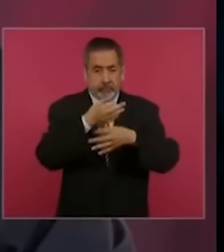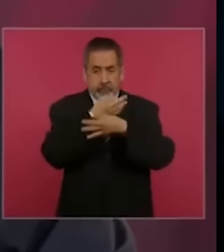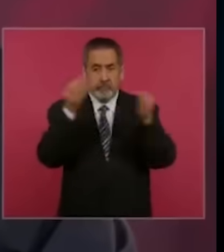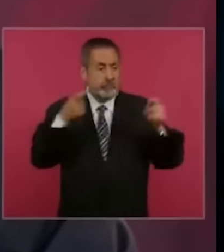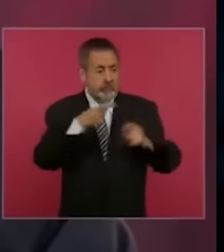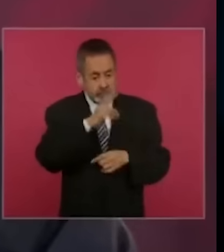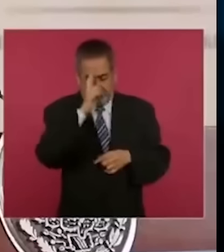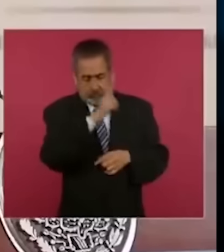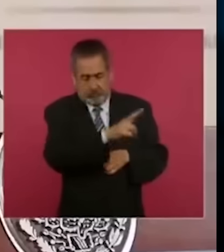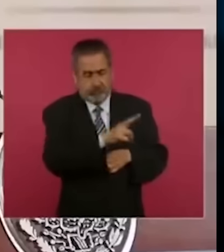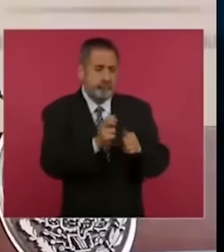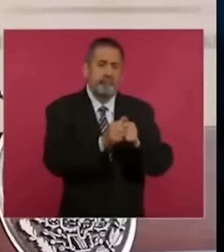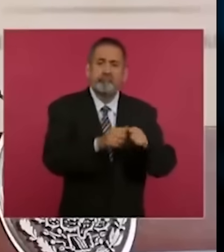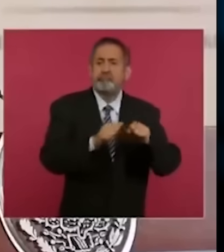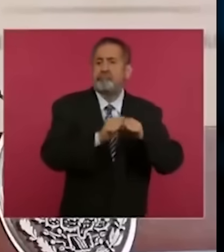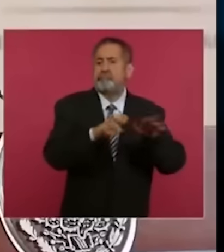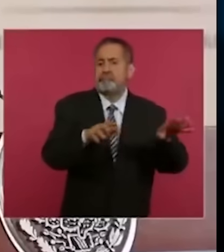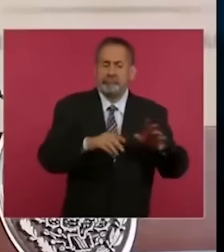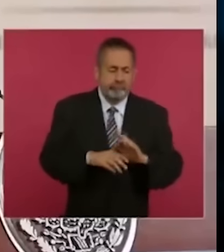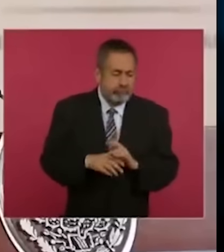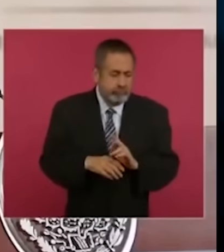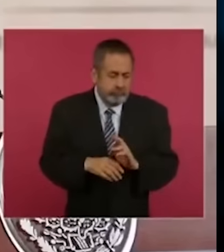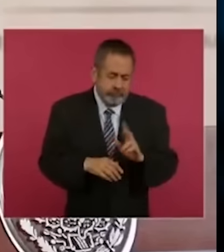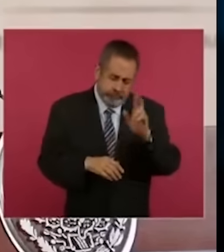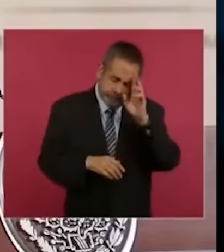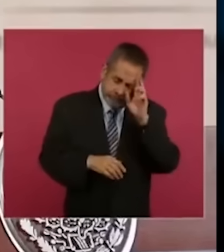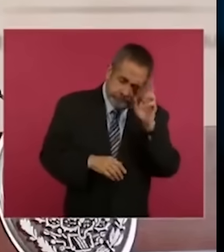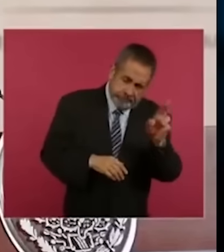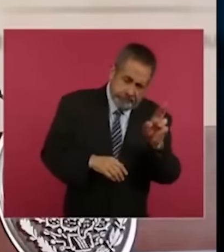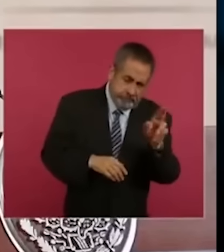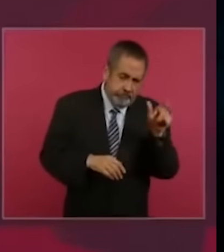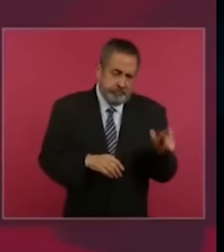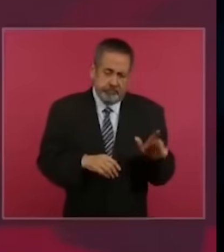comunicado, o sea, su postura,